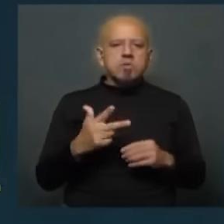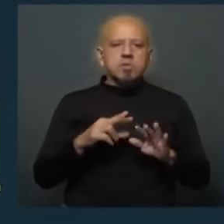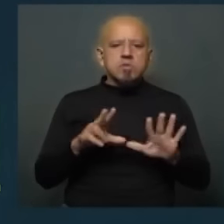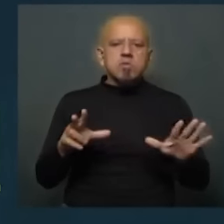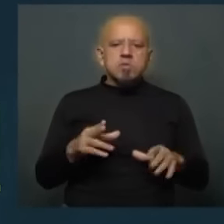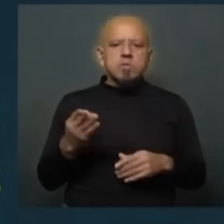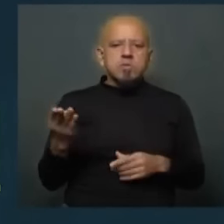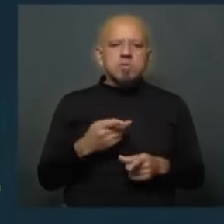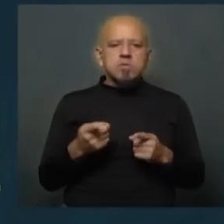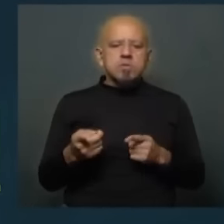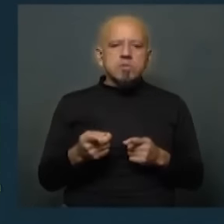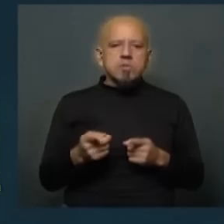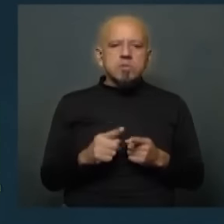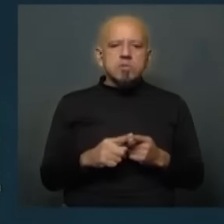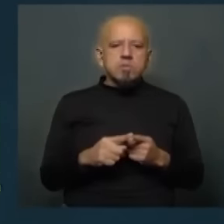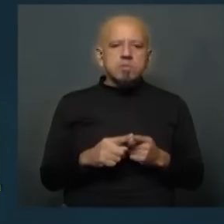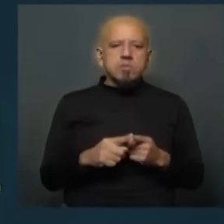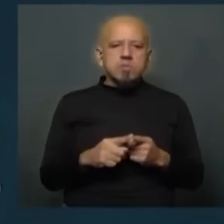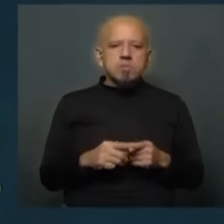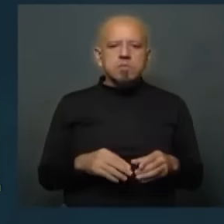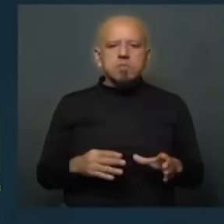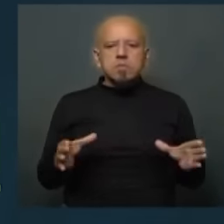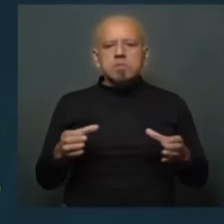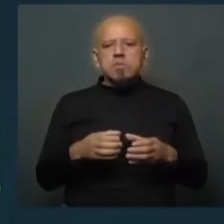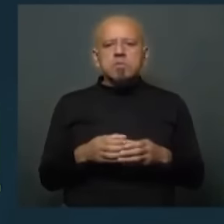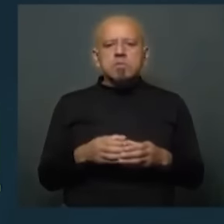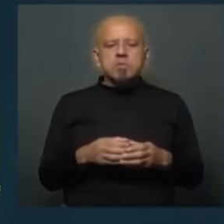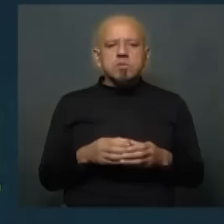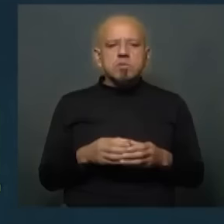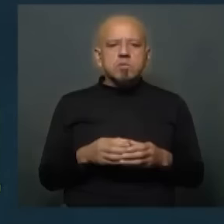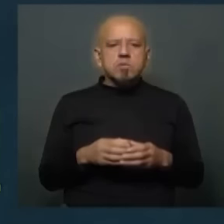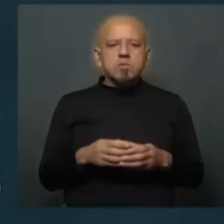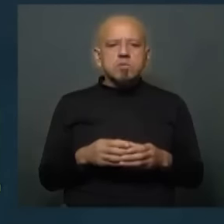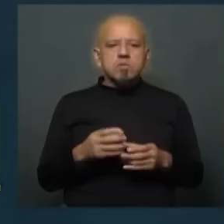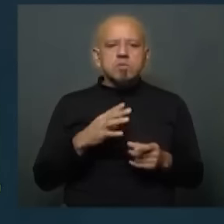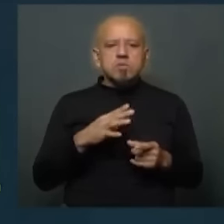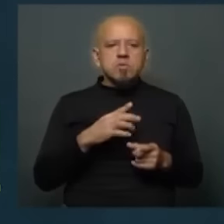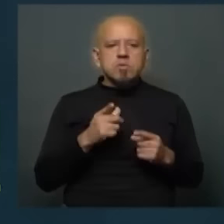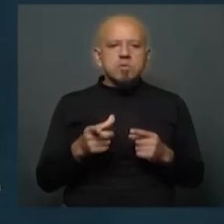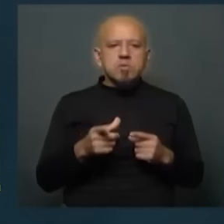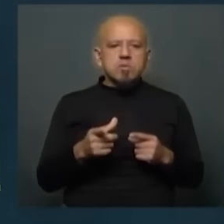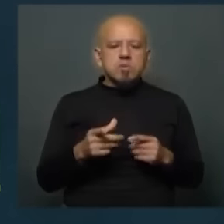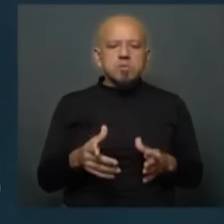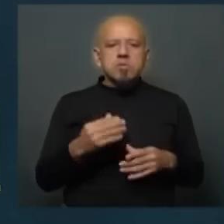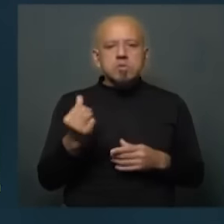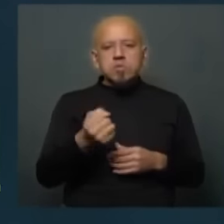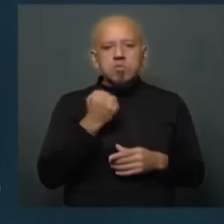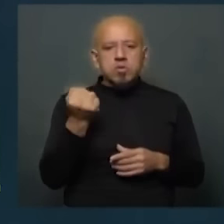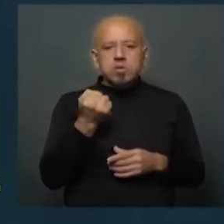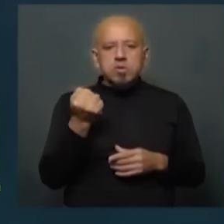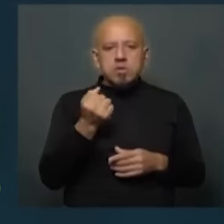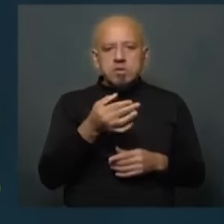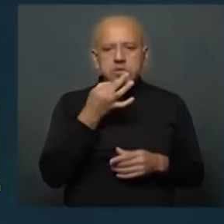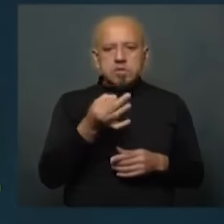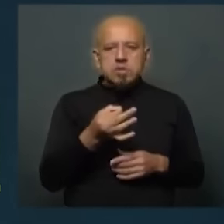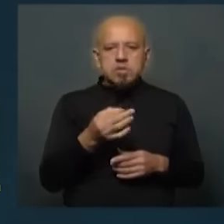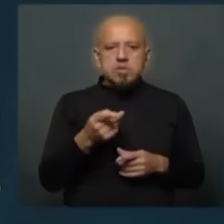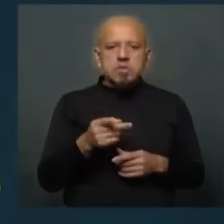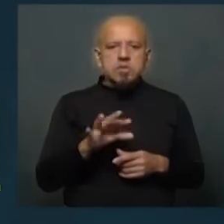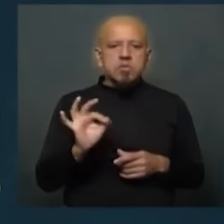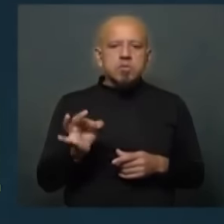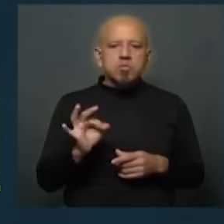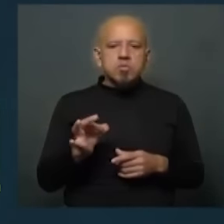38% para la coalición, el conjunto de los partidos que conforman la coalición multicolor, es muy importante destacar que si en